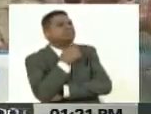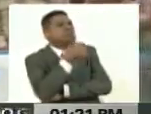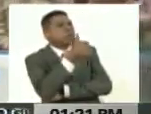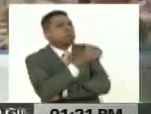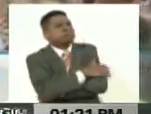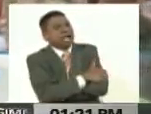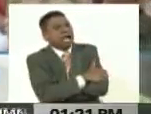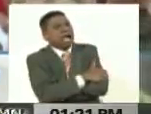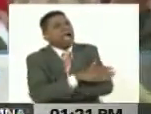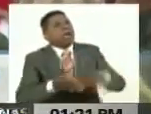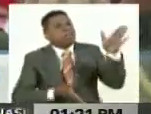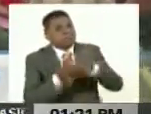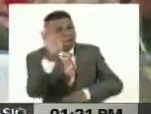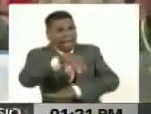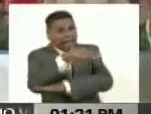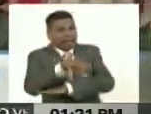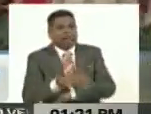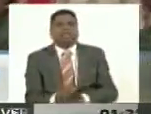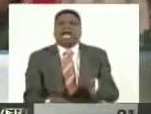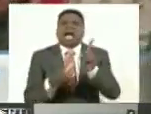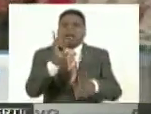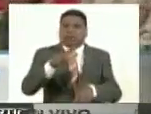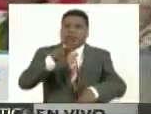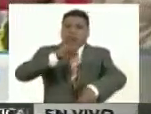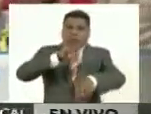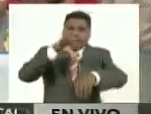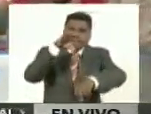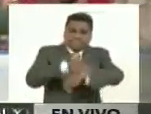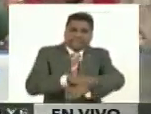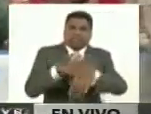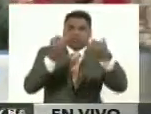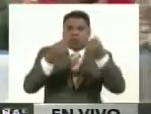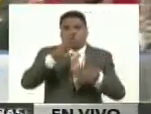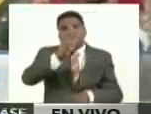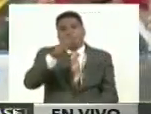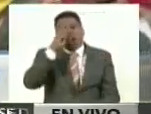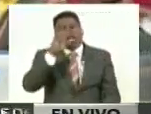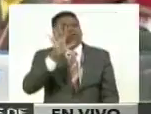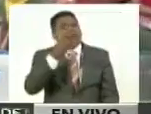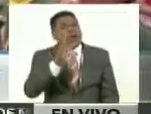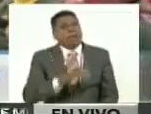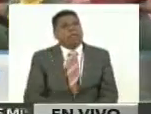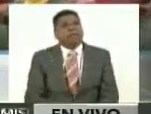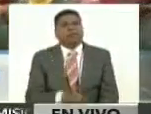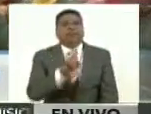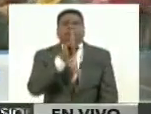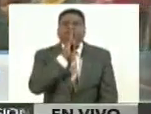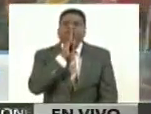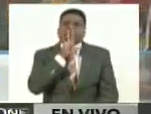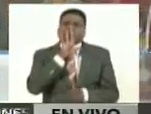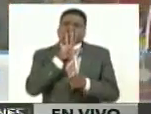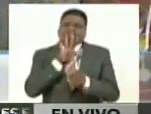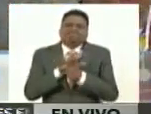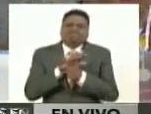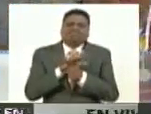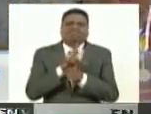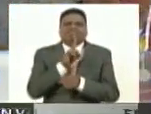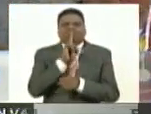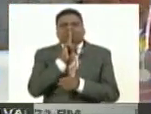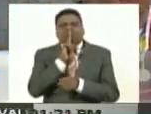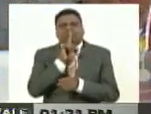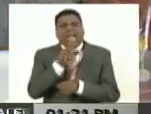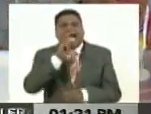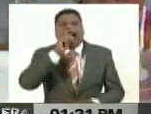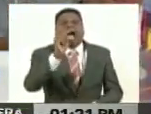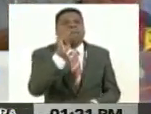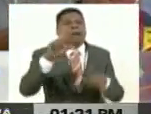Y nosotros estuvimos presos, algunos hasta 2 años y algo, y no le chillamos a nadie. Jamás vimos